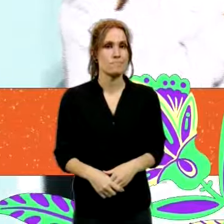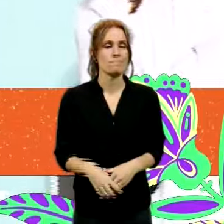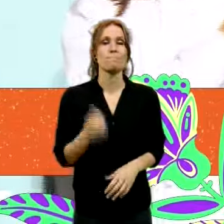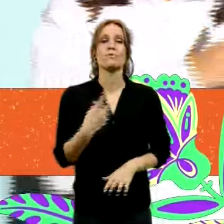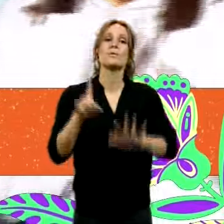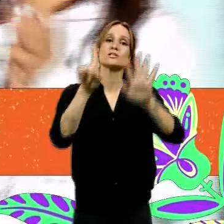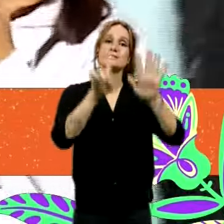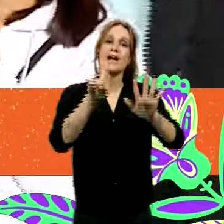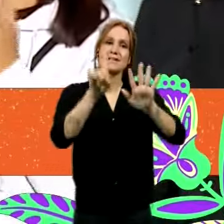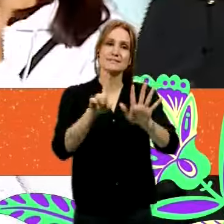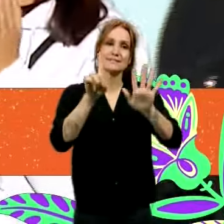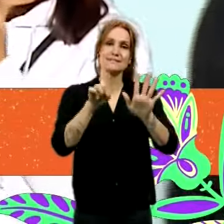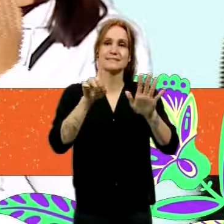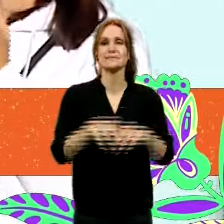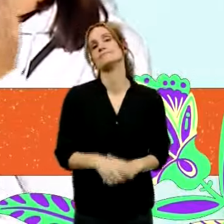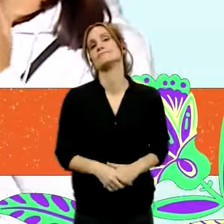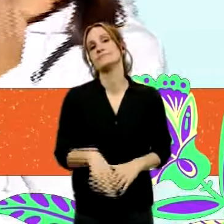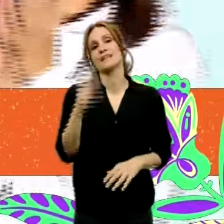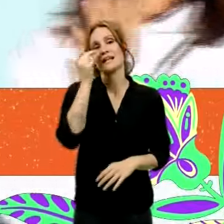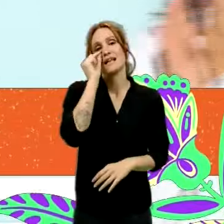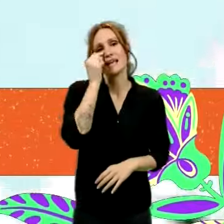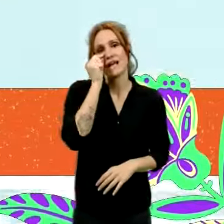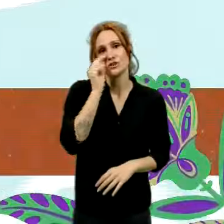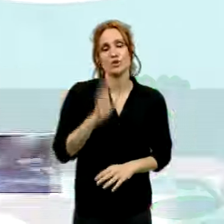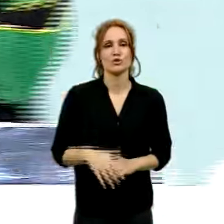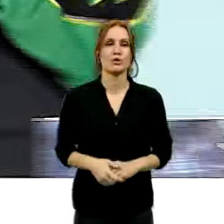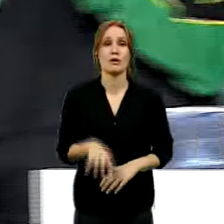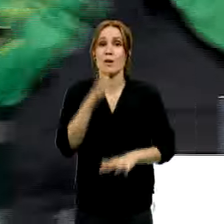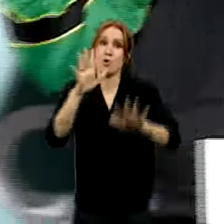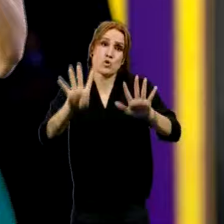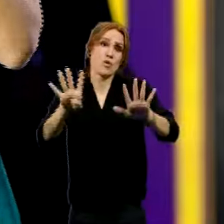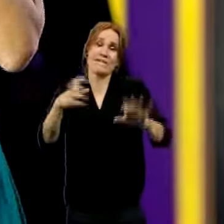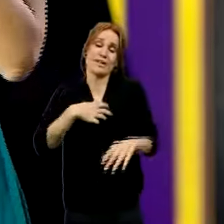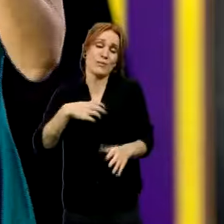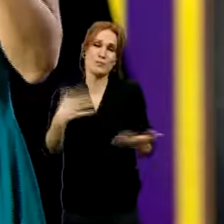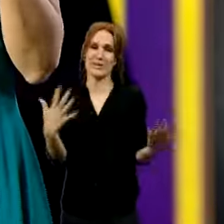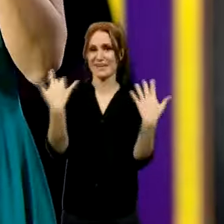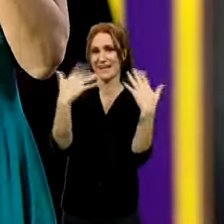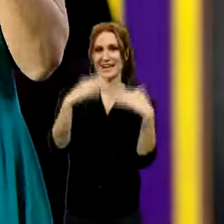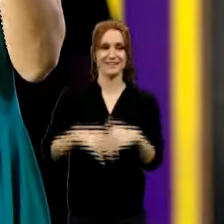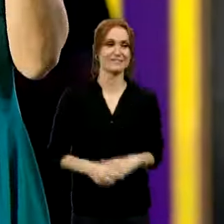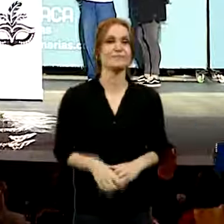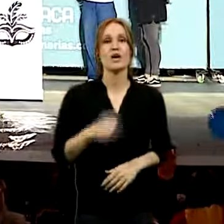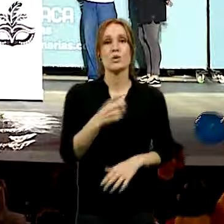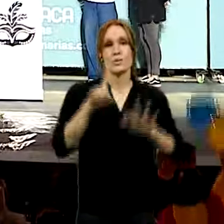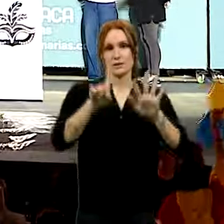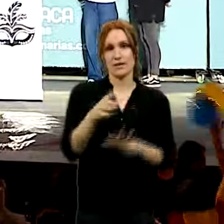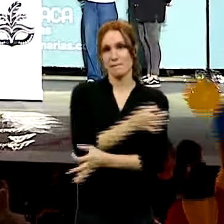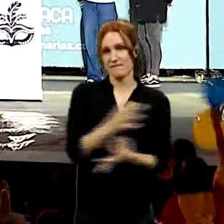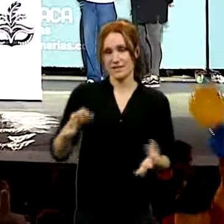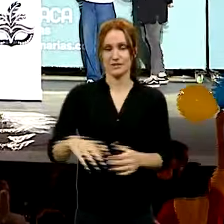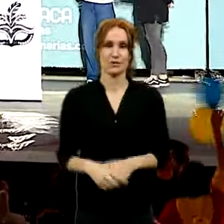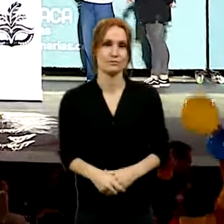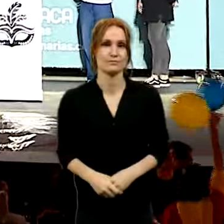¡El 6! Número 6 para Legañoso. Porque el 9 no puede ser. No. Vamos. Número 6, perfecto.